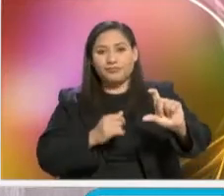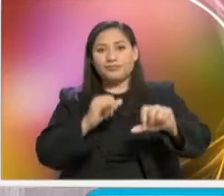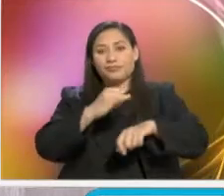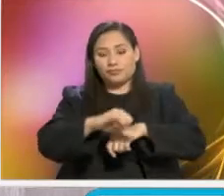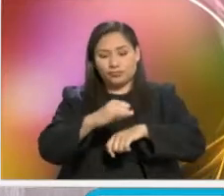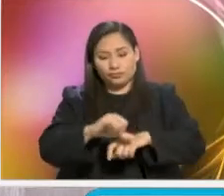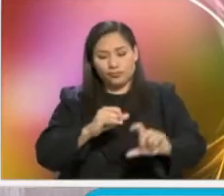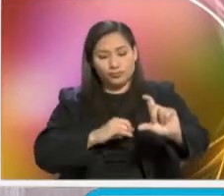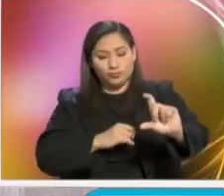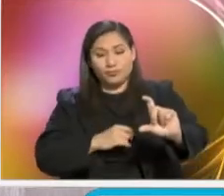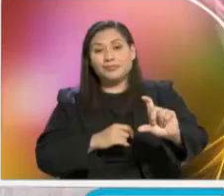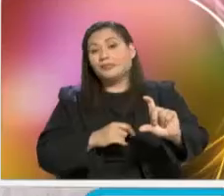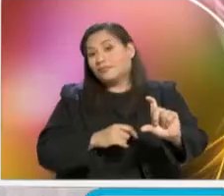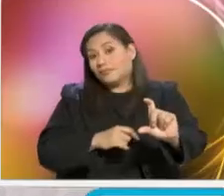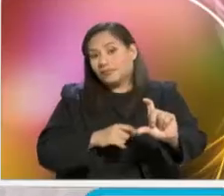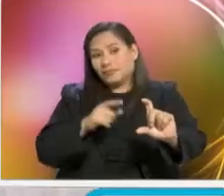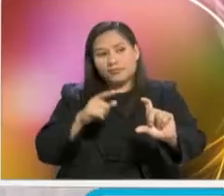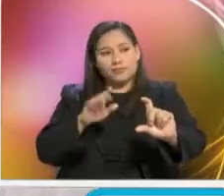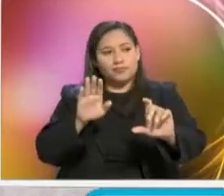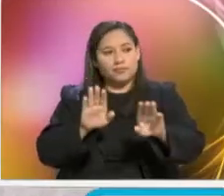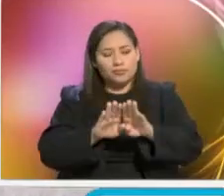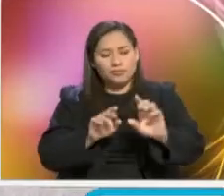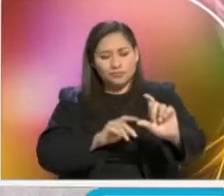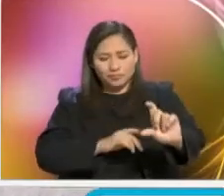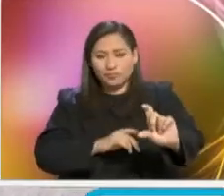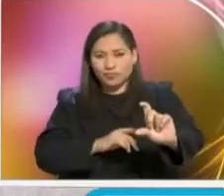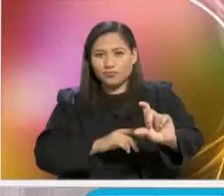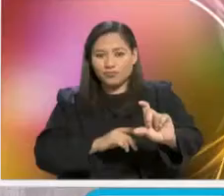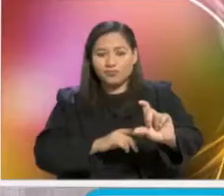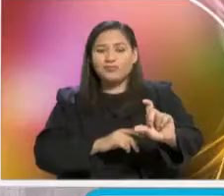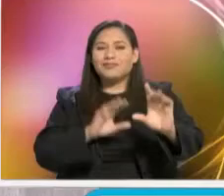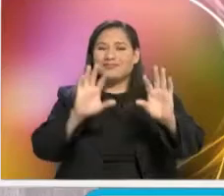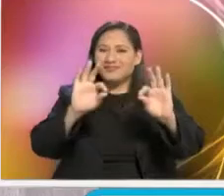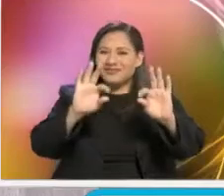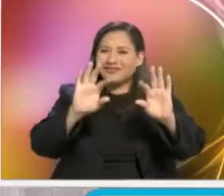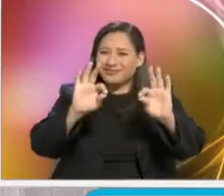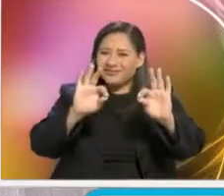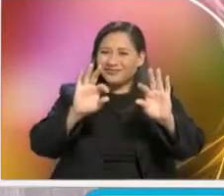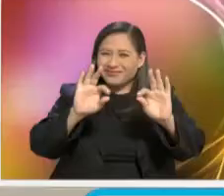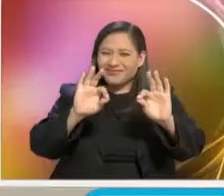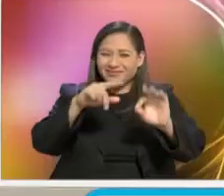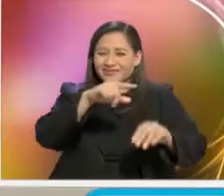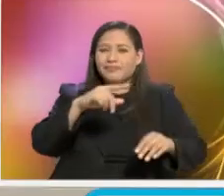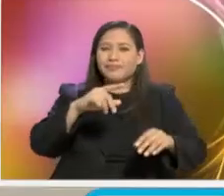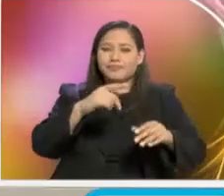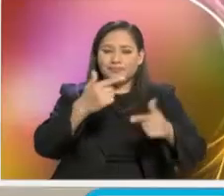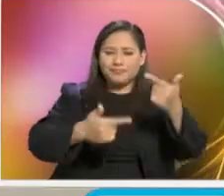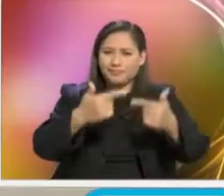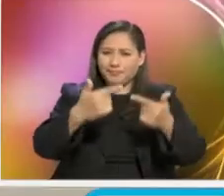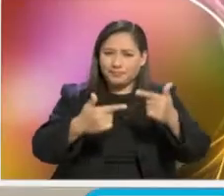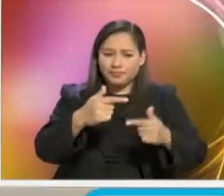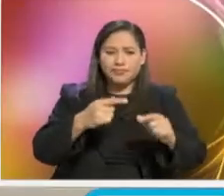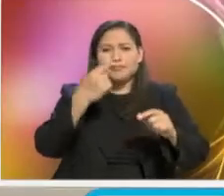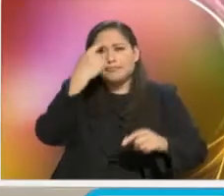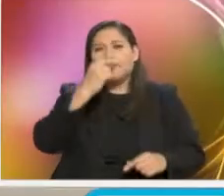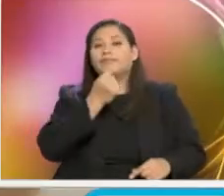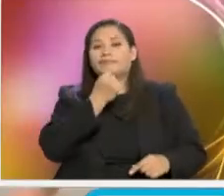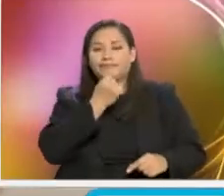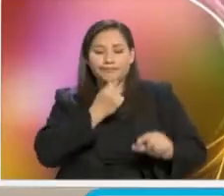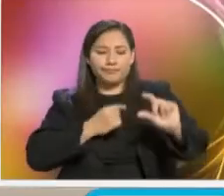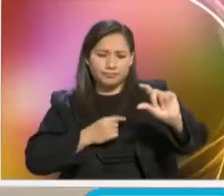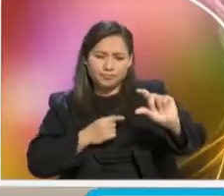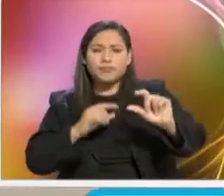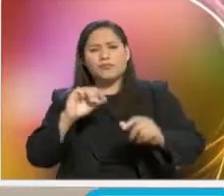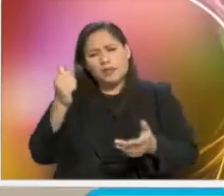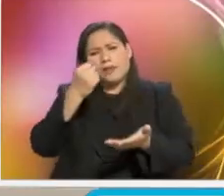se conoce comúnmente como Petit Suisse. Esa es la consistencia de un yogur cremoso pequeñito para los niños. Sí. Y bueno, hay